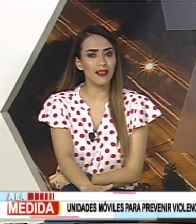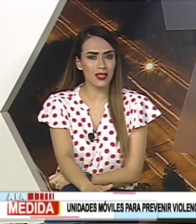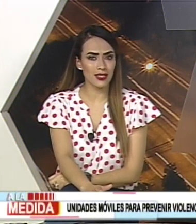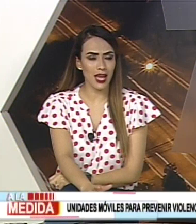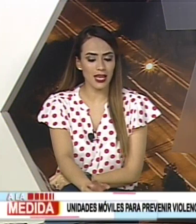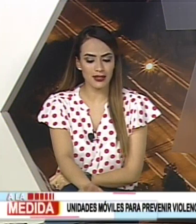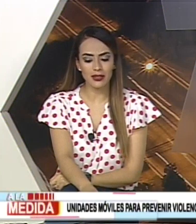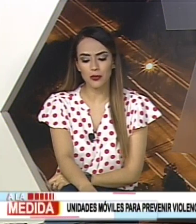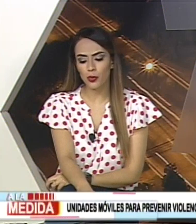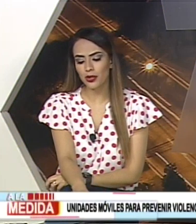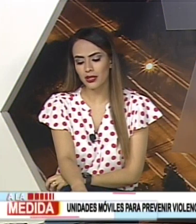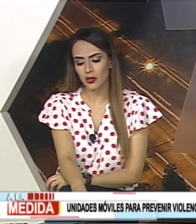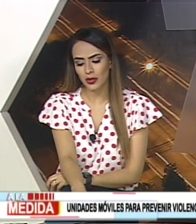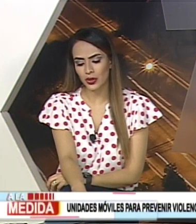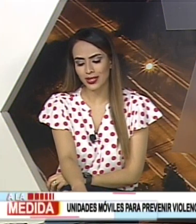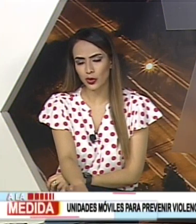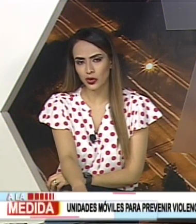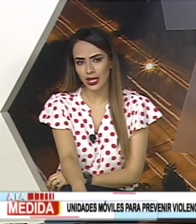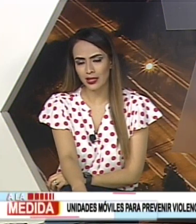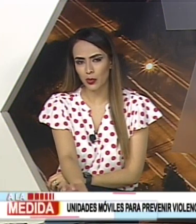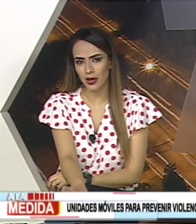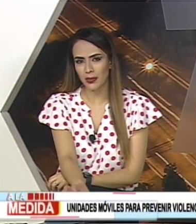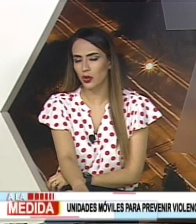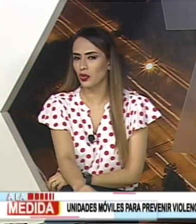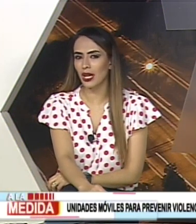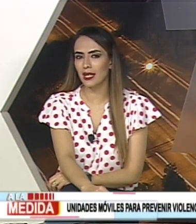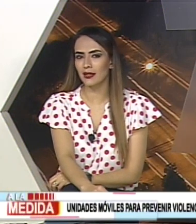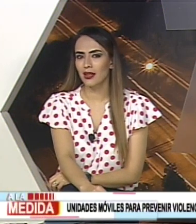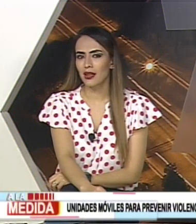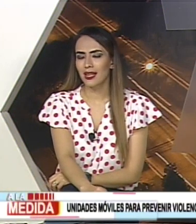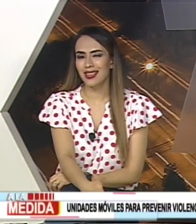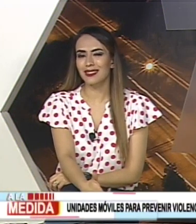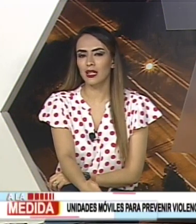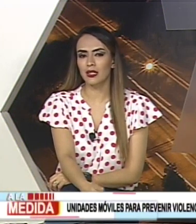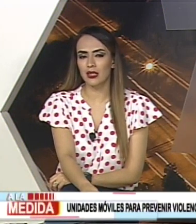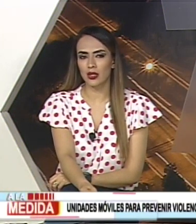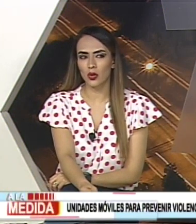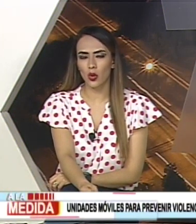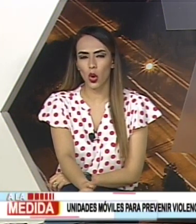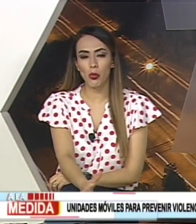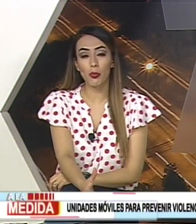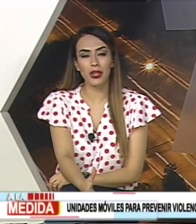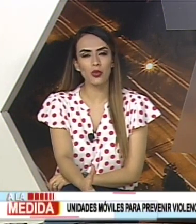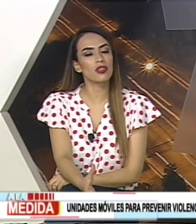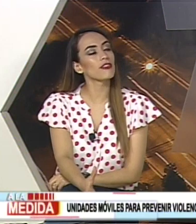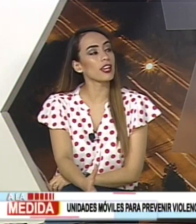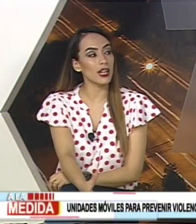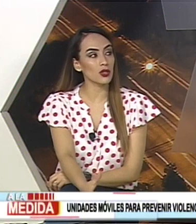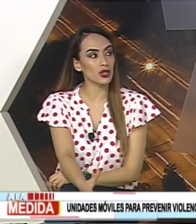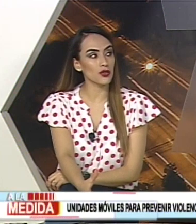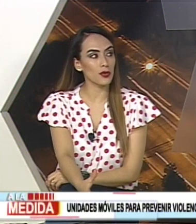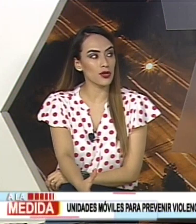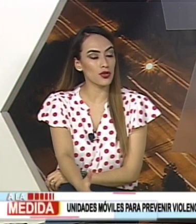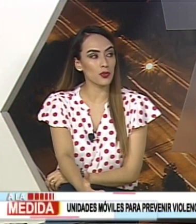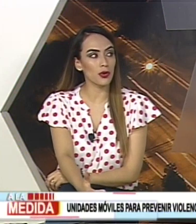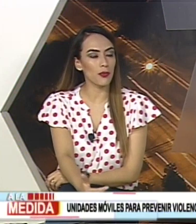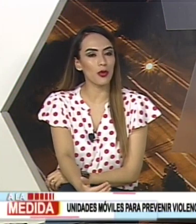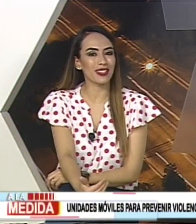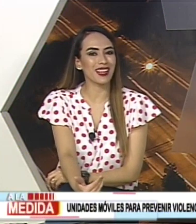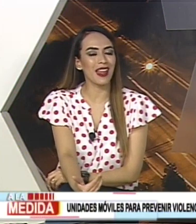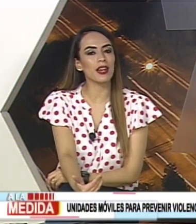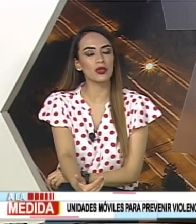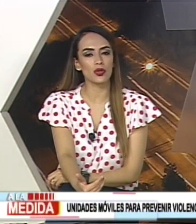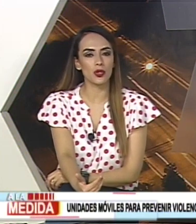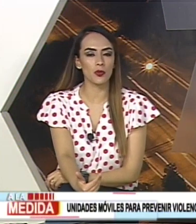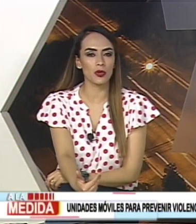vulnerables a este tipo de situaciones sociales problemas sociales que están haciendo como pueden unificar esos esfuerzos poder